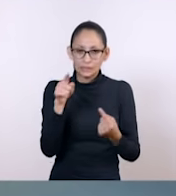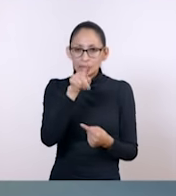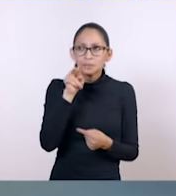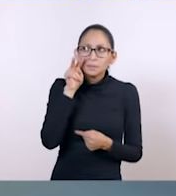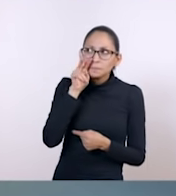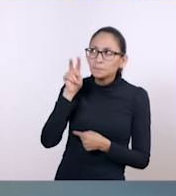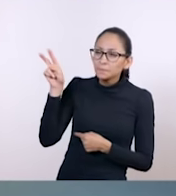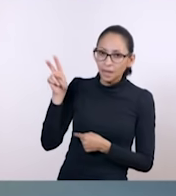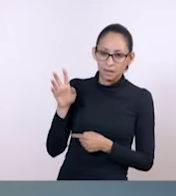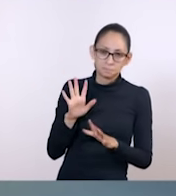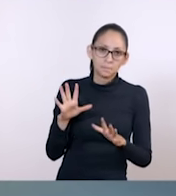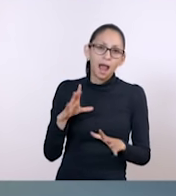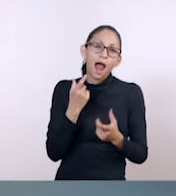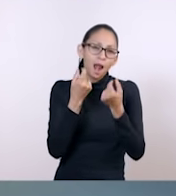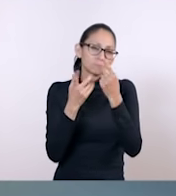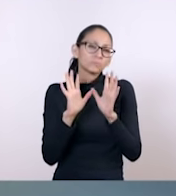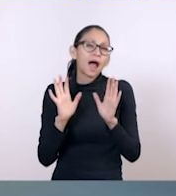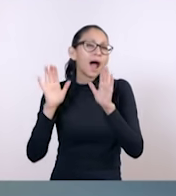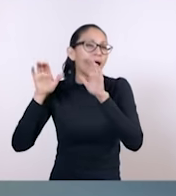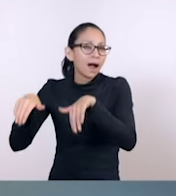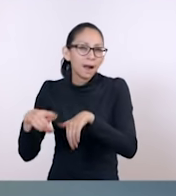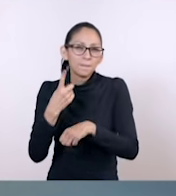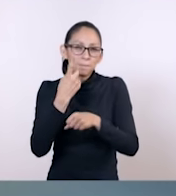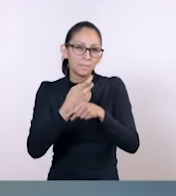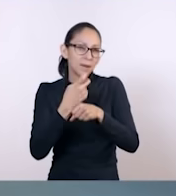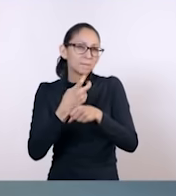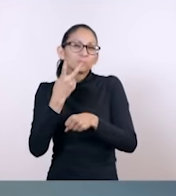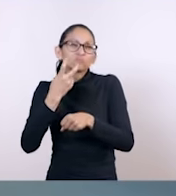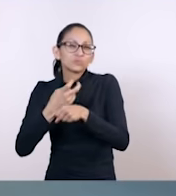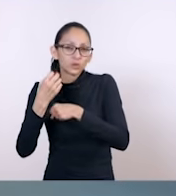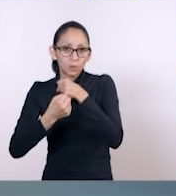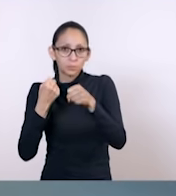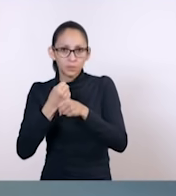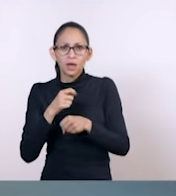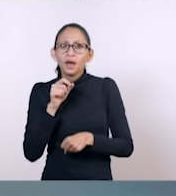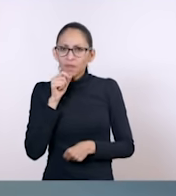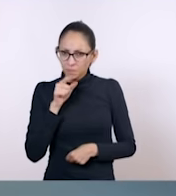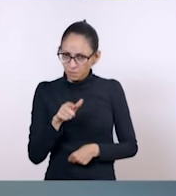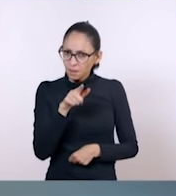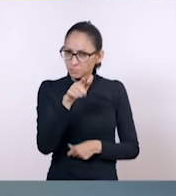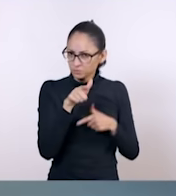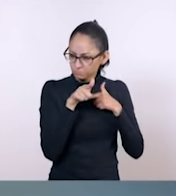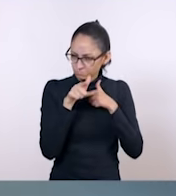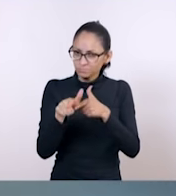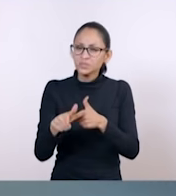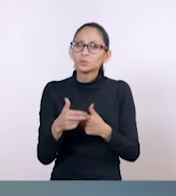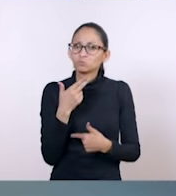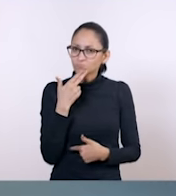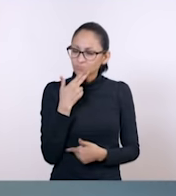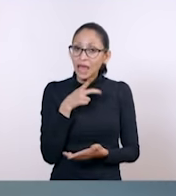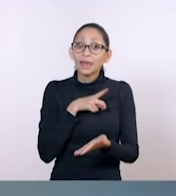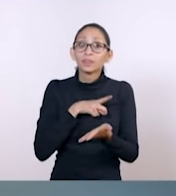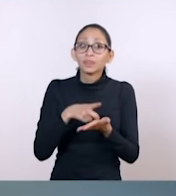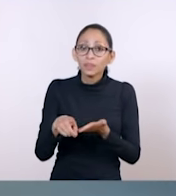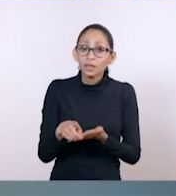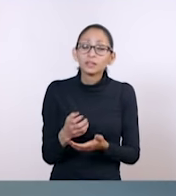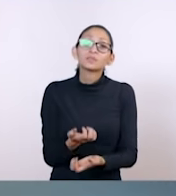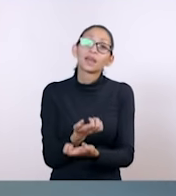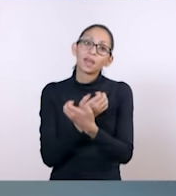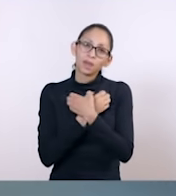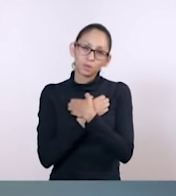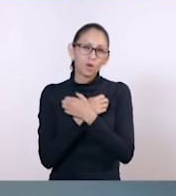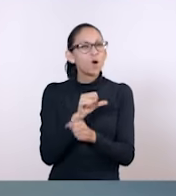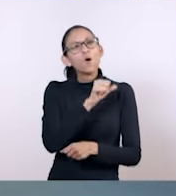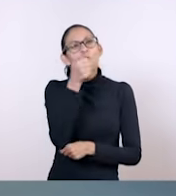acaban de entrar a primer grado de primaria o los que ya van en segundo también continúan ejerciendo su derecho a la educación.